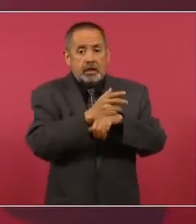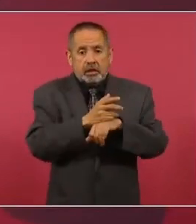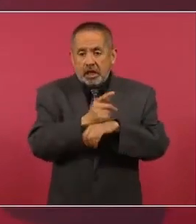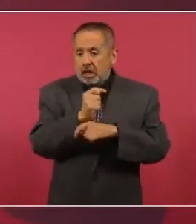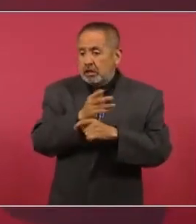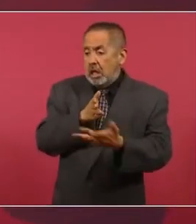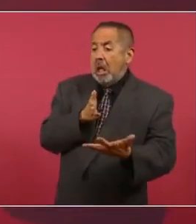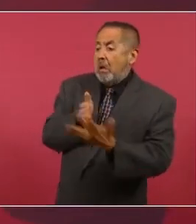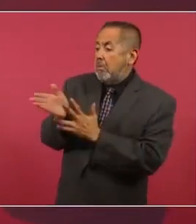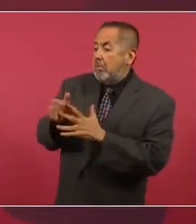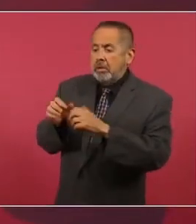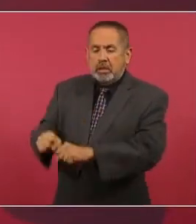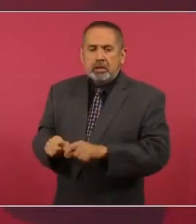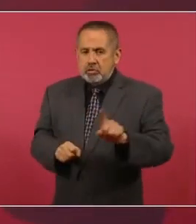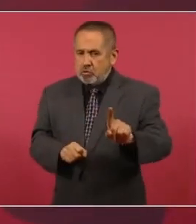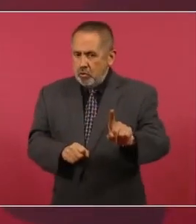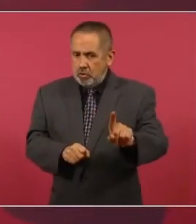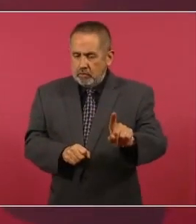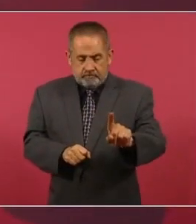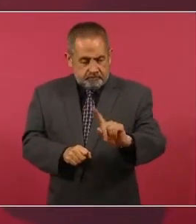sea lo primero.